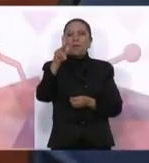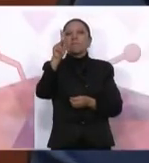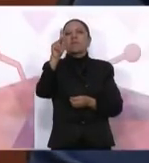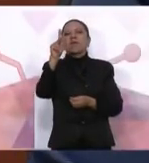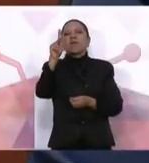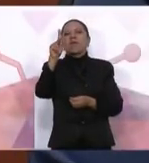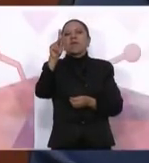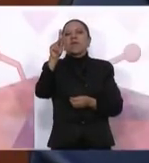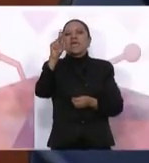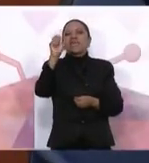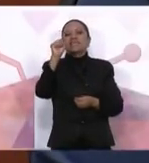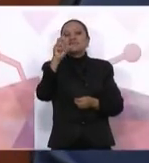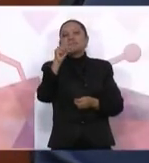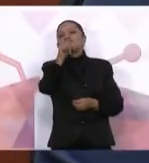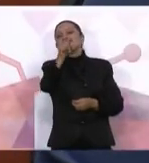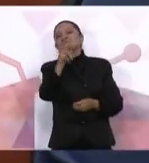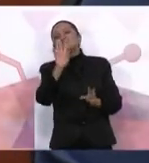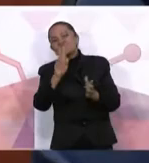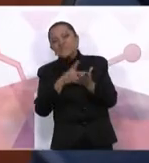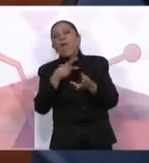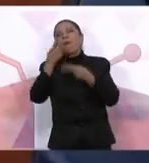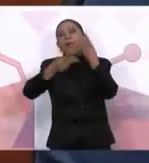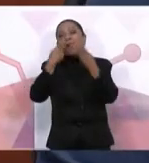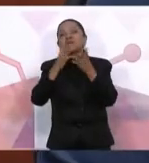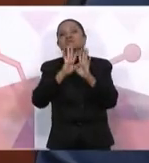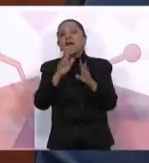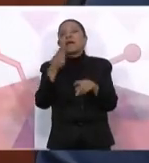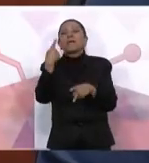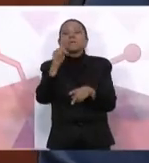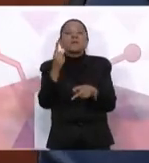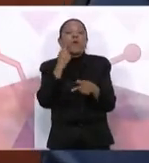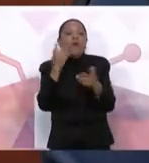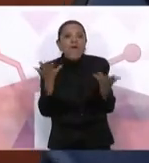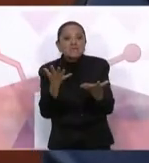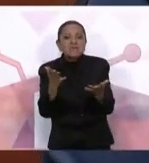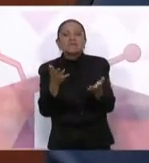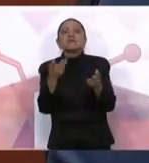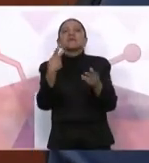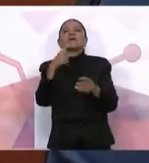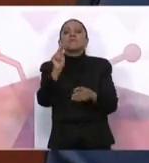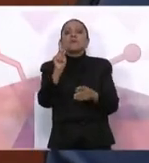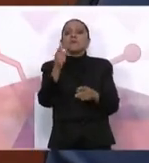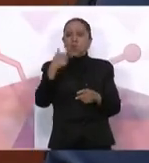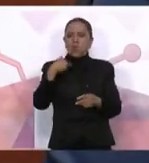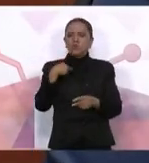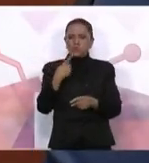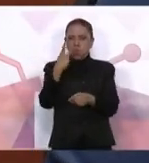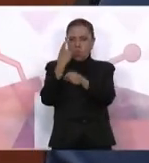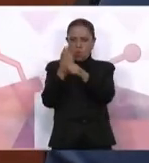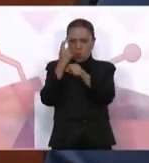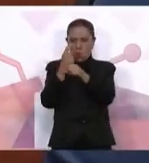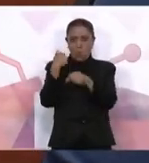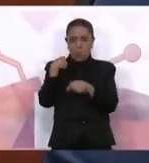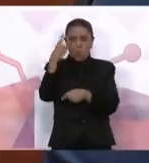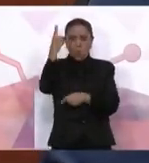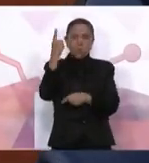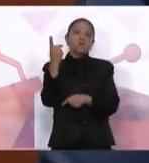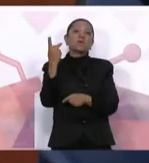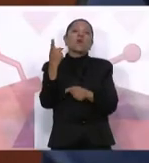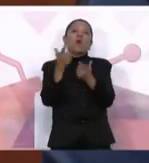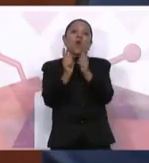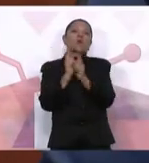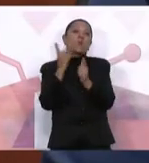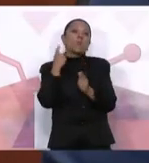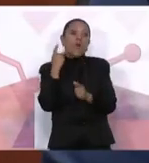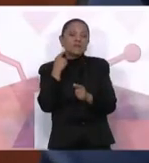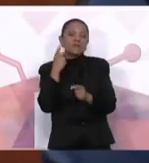a los hechos a pesar de ser solamente un dirigente de un partido político fiel al único de los aquí presentes incluidos diputados que se